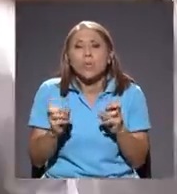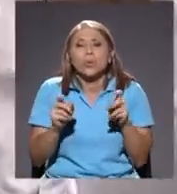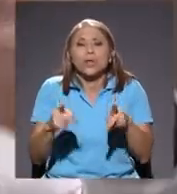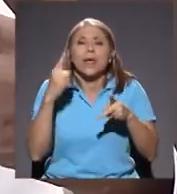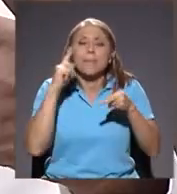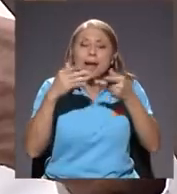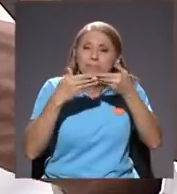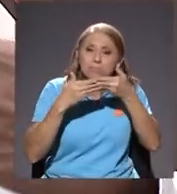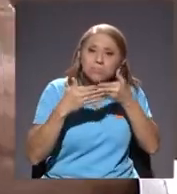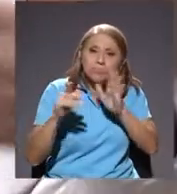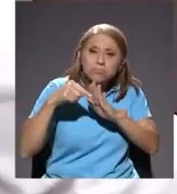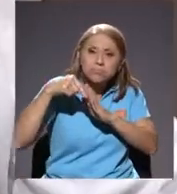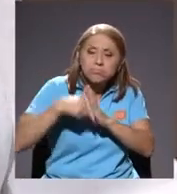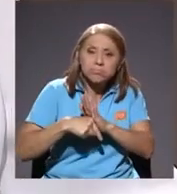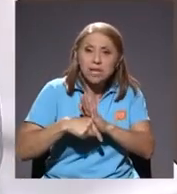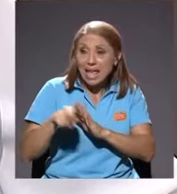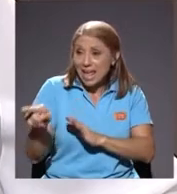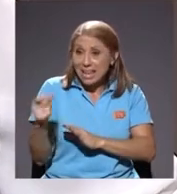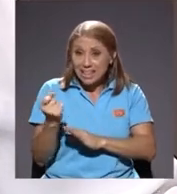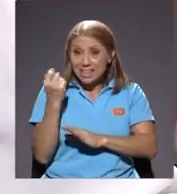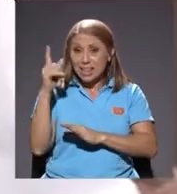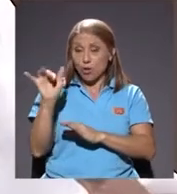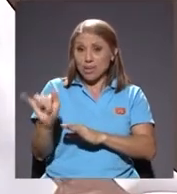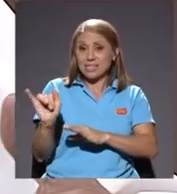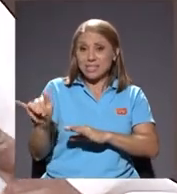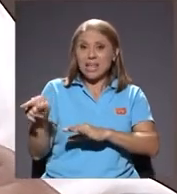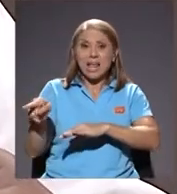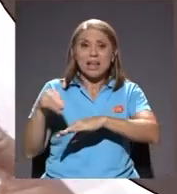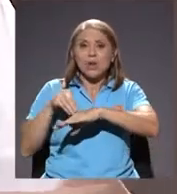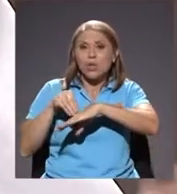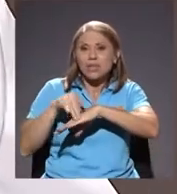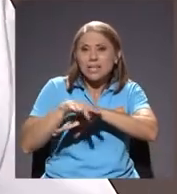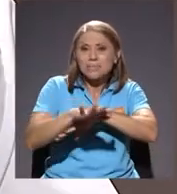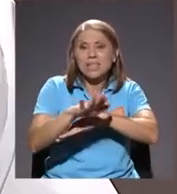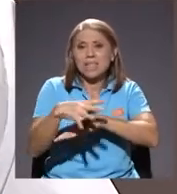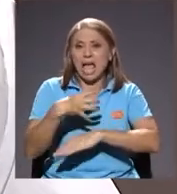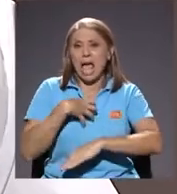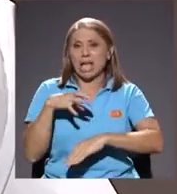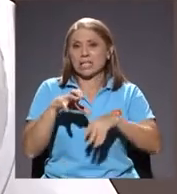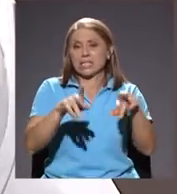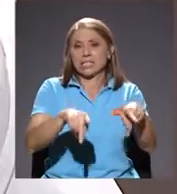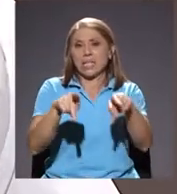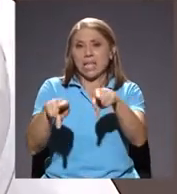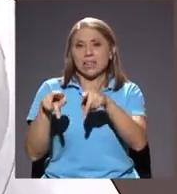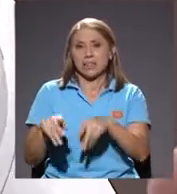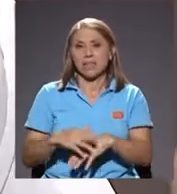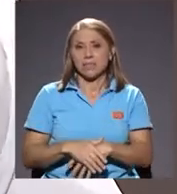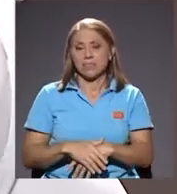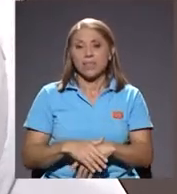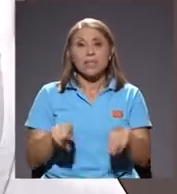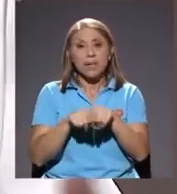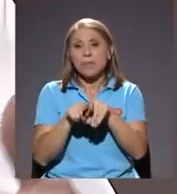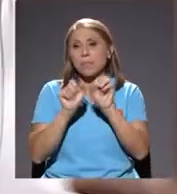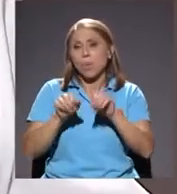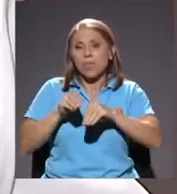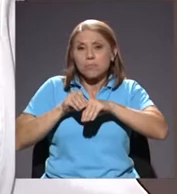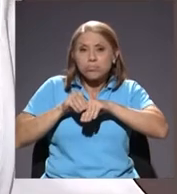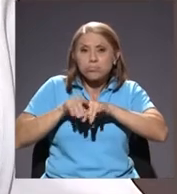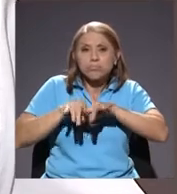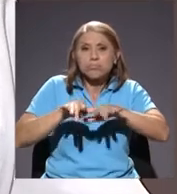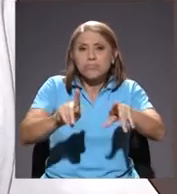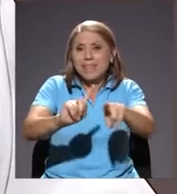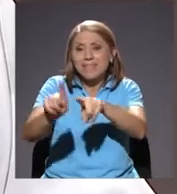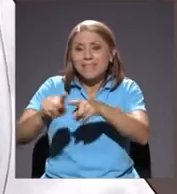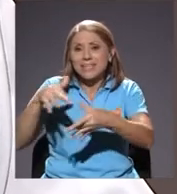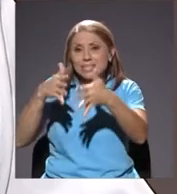que el entendiendo lo así lo transmite a su gente y lo transmite a esa cantidad de estudiantes que tienen lina que son miles en todas las esquinas